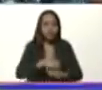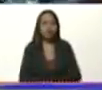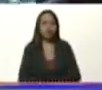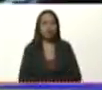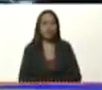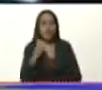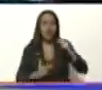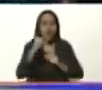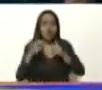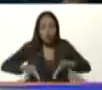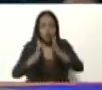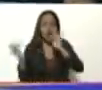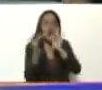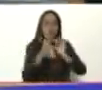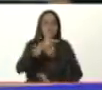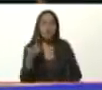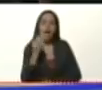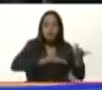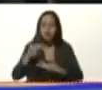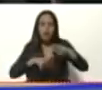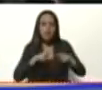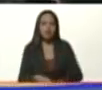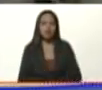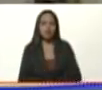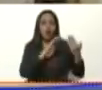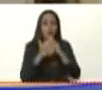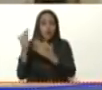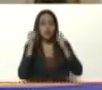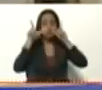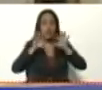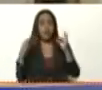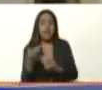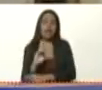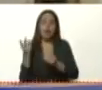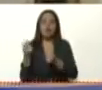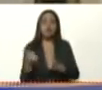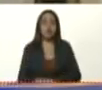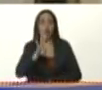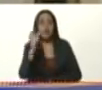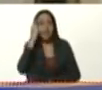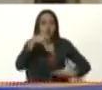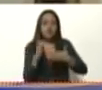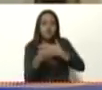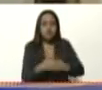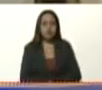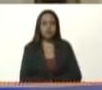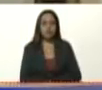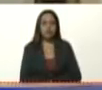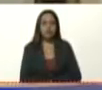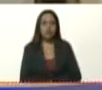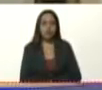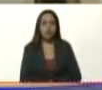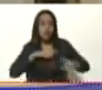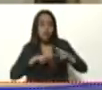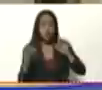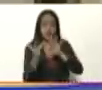el programa Cada Familia Una Escuela, profesor Aristóbulo Turi, ministro del Poder Popular para la